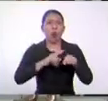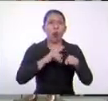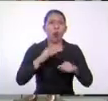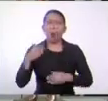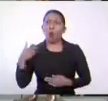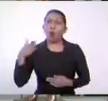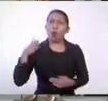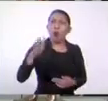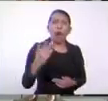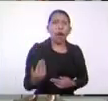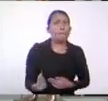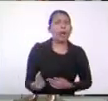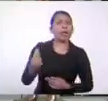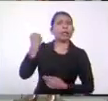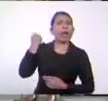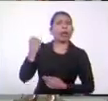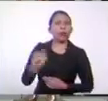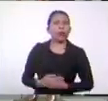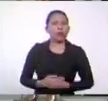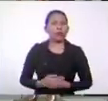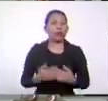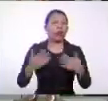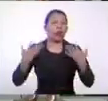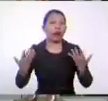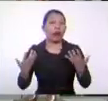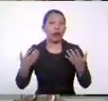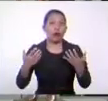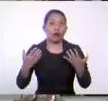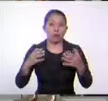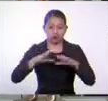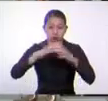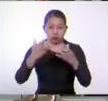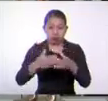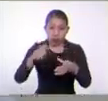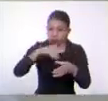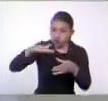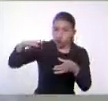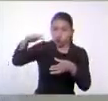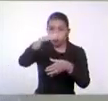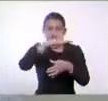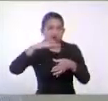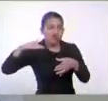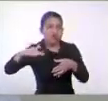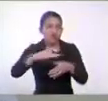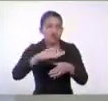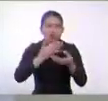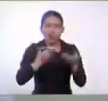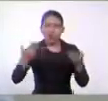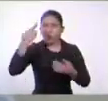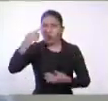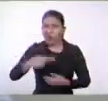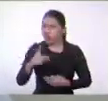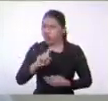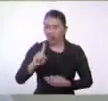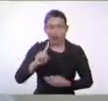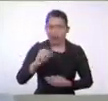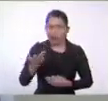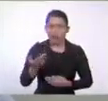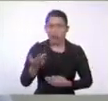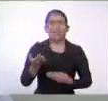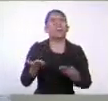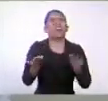viajes espaciales y realidades totalmente automatizadas, las cuales buscan